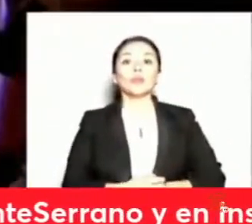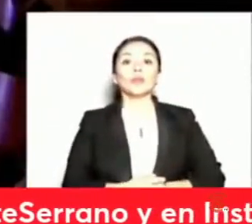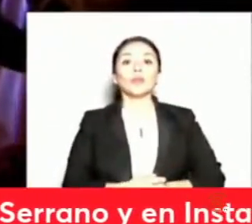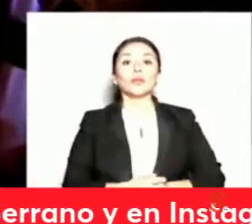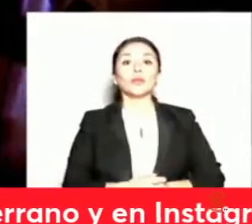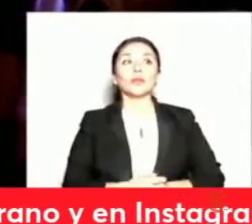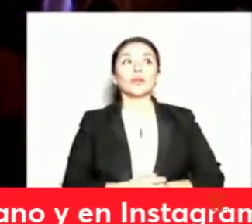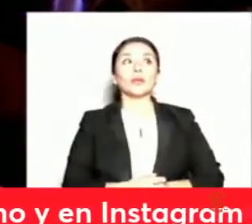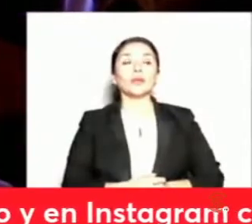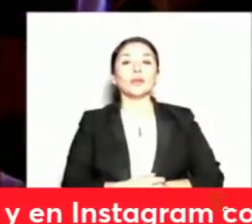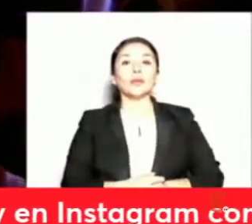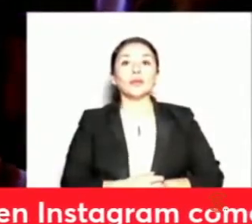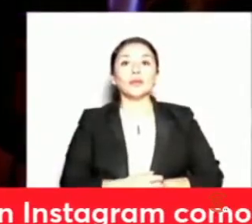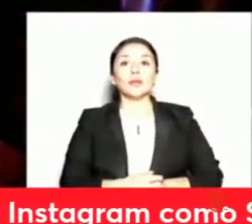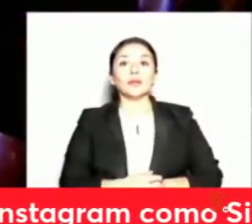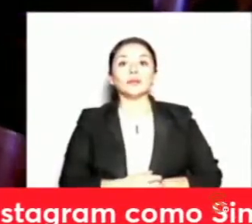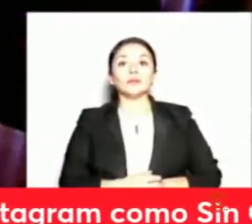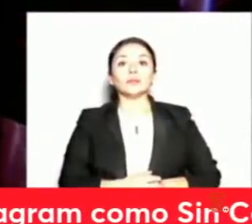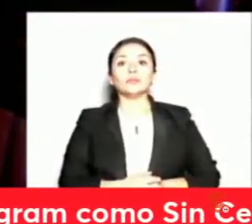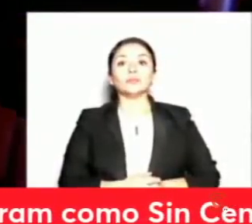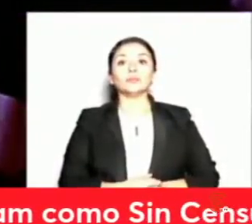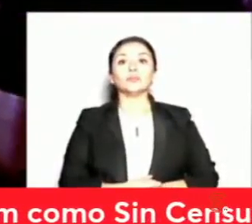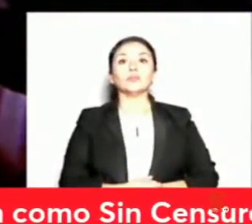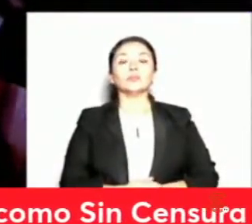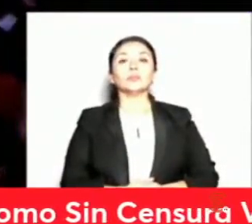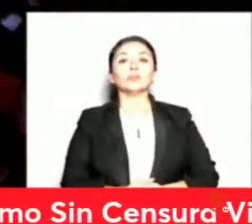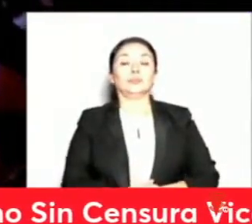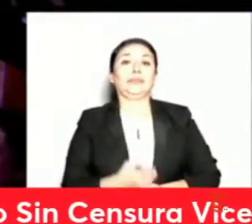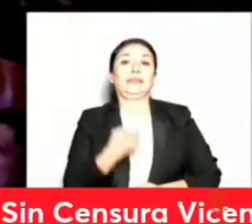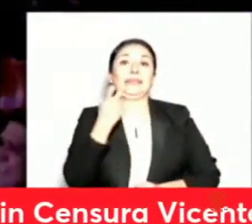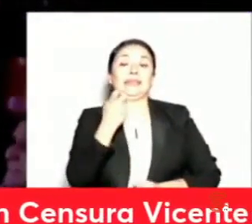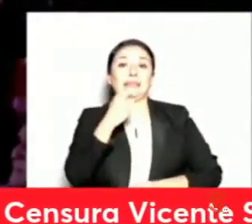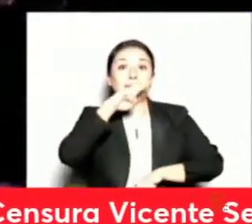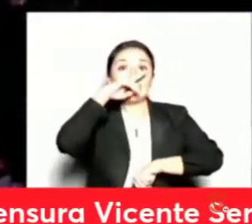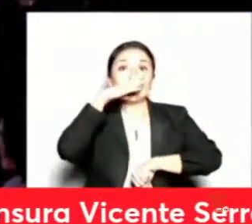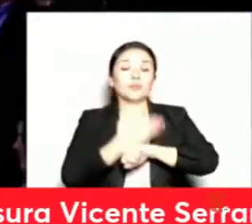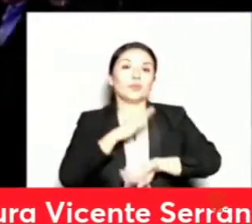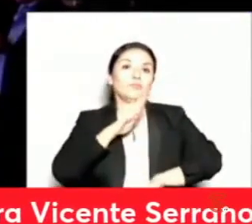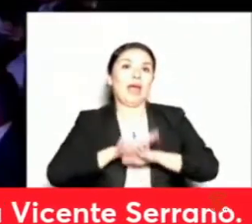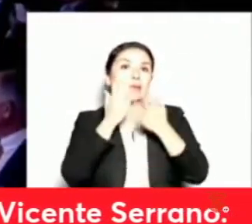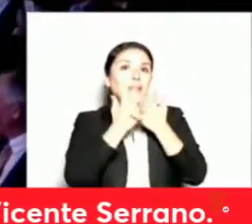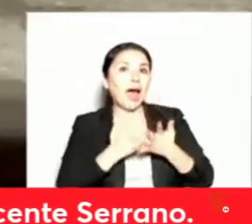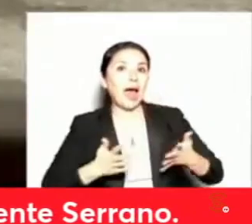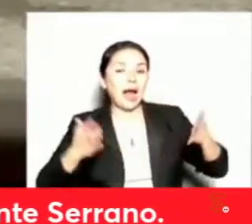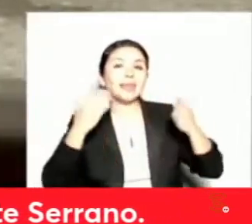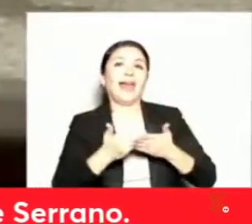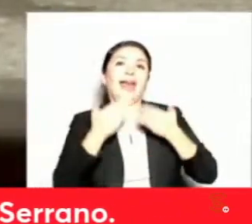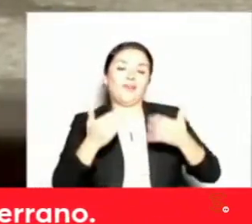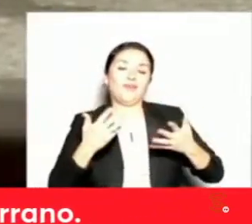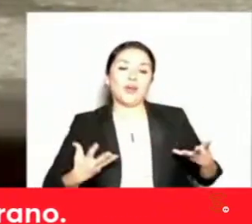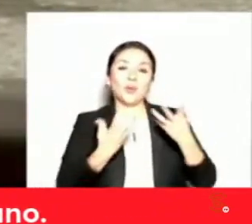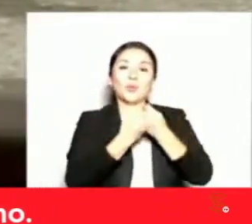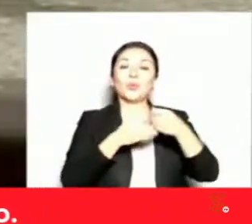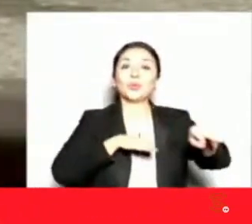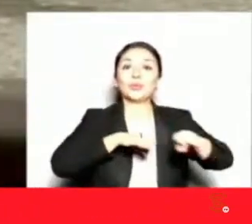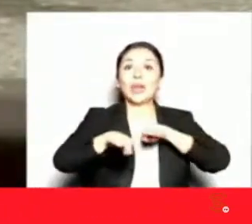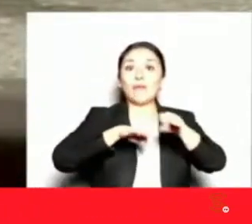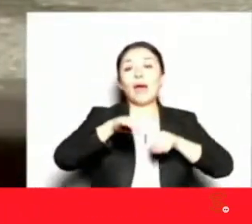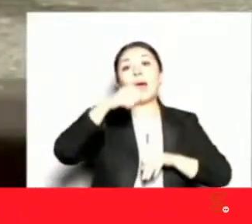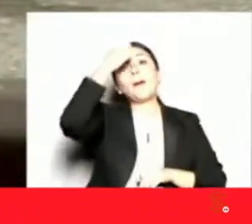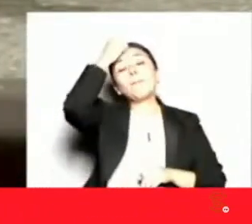Y con esta gran responsabilidad vamos a trabajar